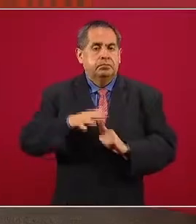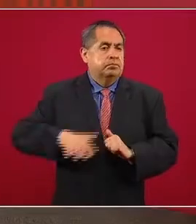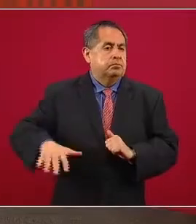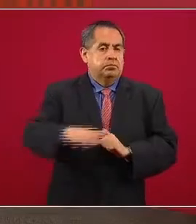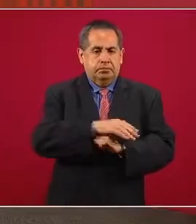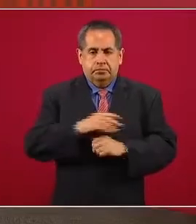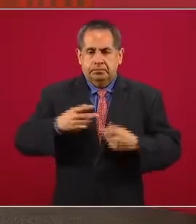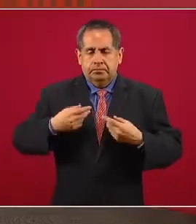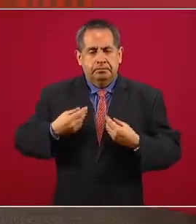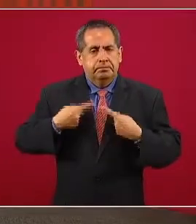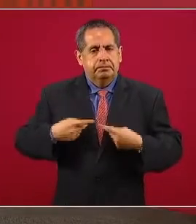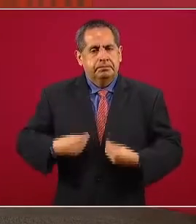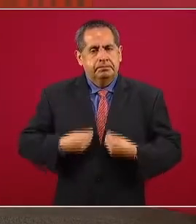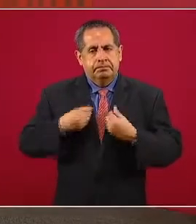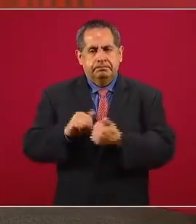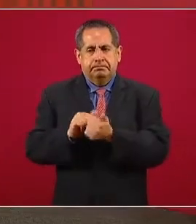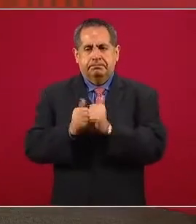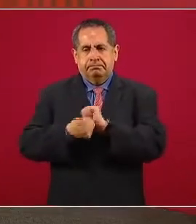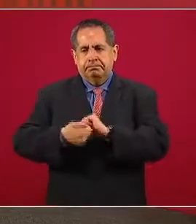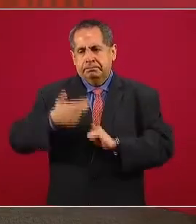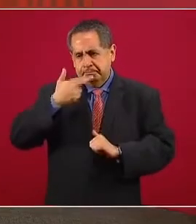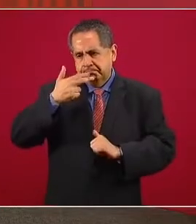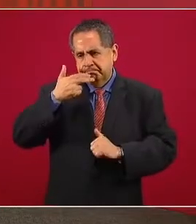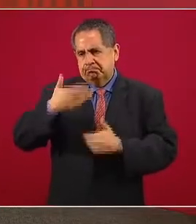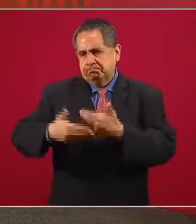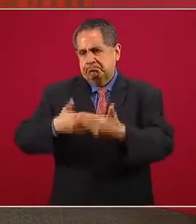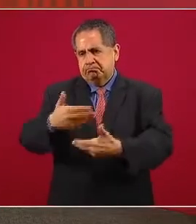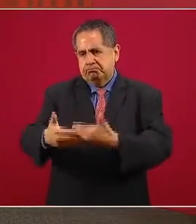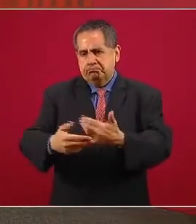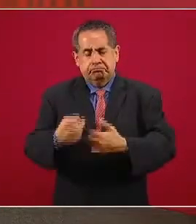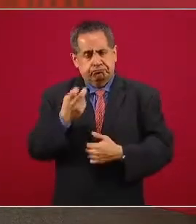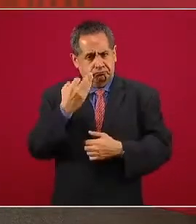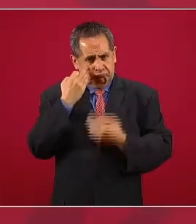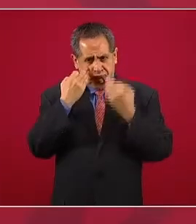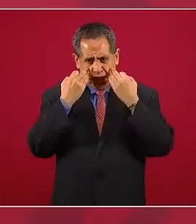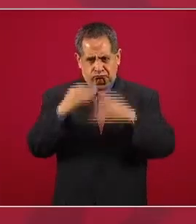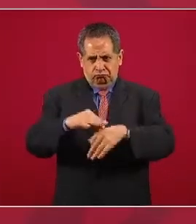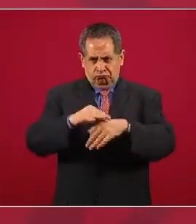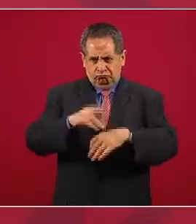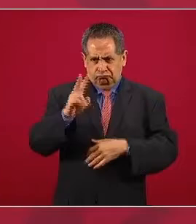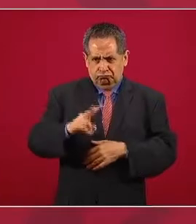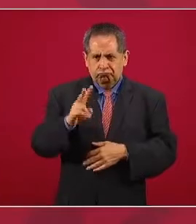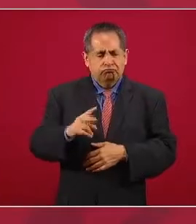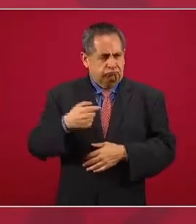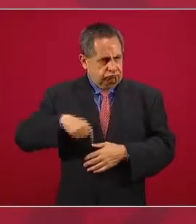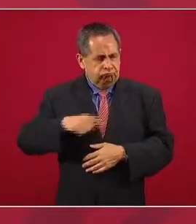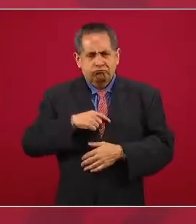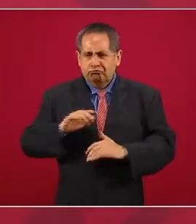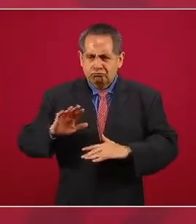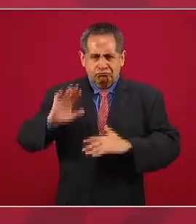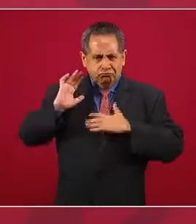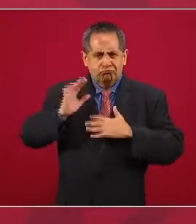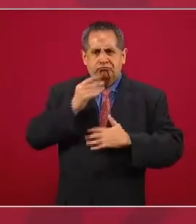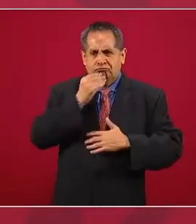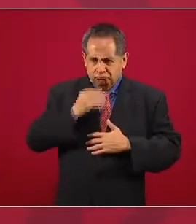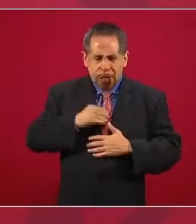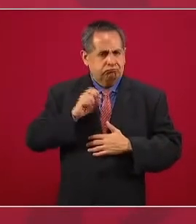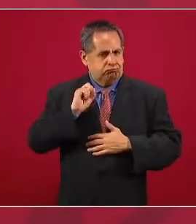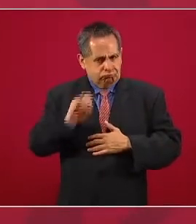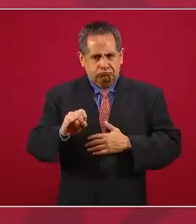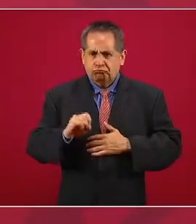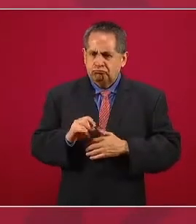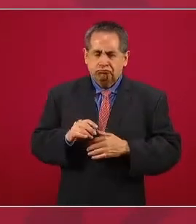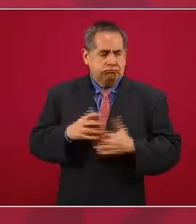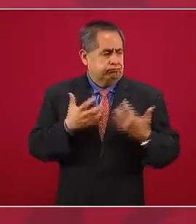nuestra población. Esta es una muestra fehaciente, clara, de ese compromiso y de esa dimensión social